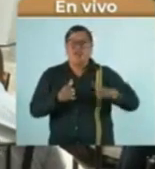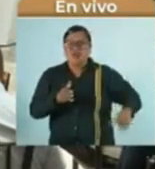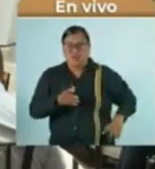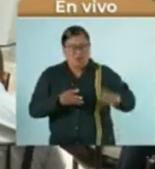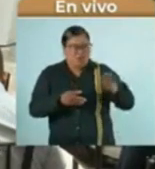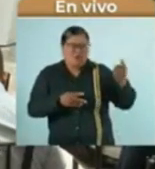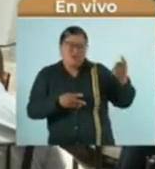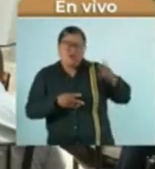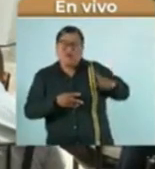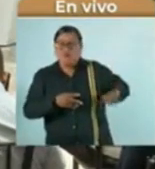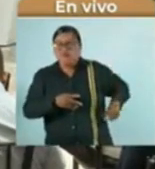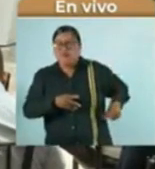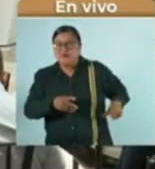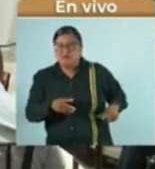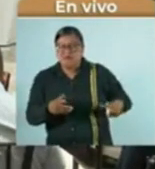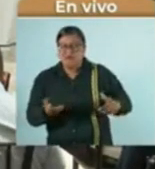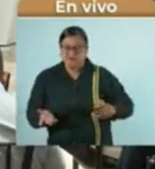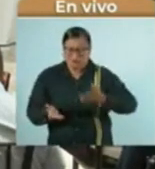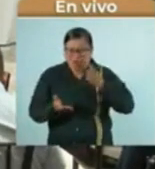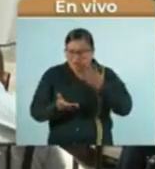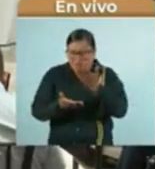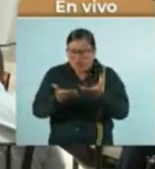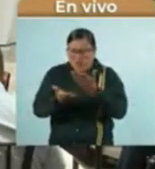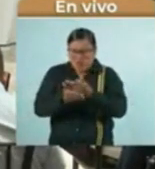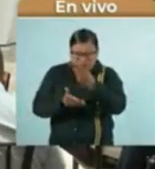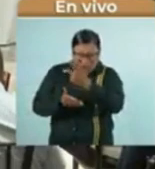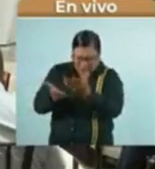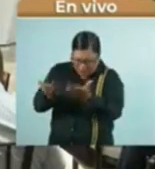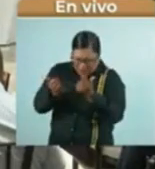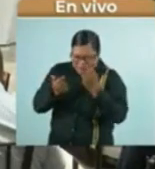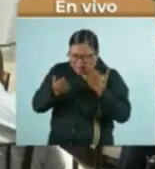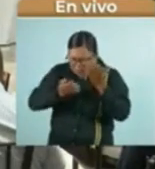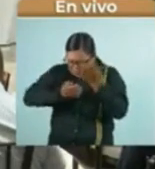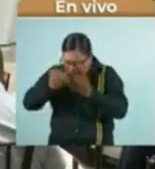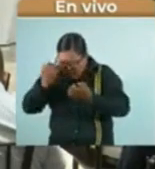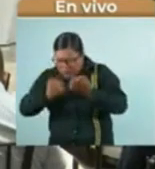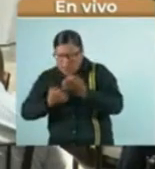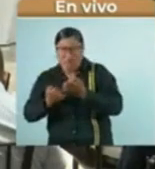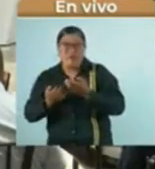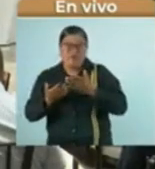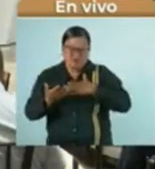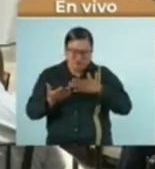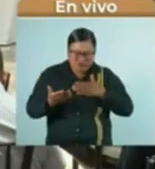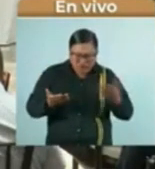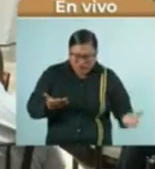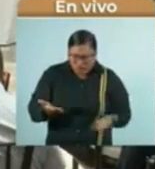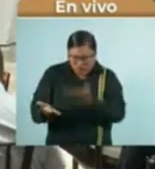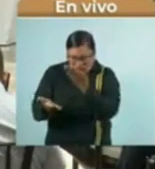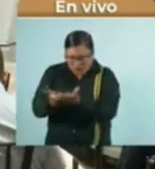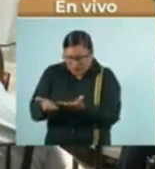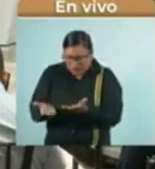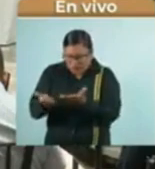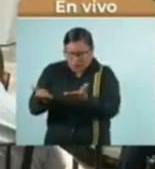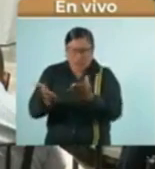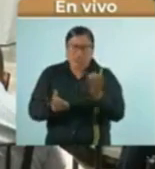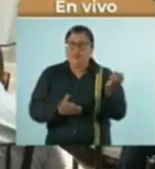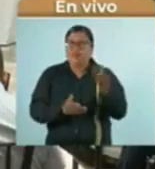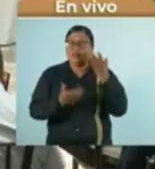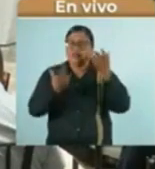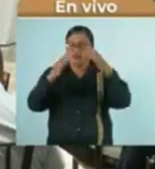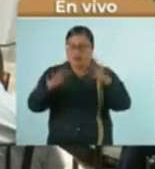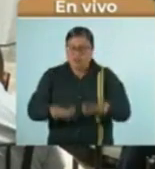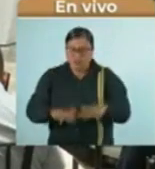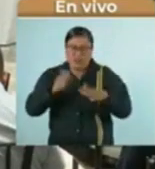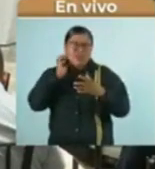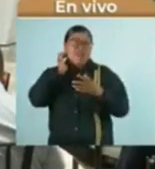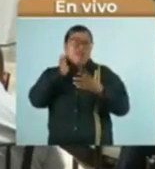tenemos. Revisemos su propuesta de ellos, revisemos la nuestra, vamos a asambleas sin